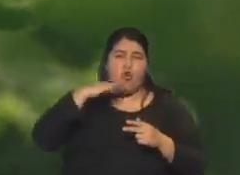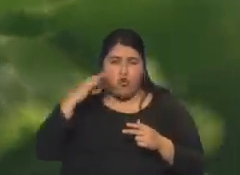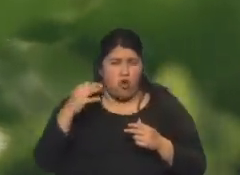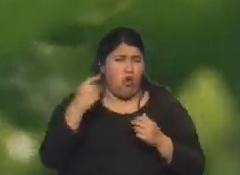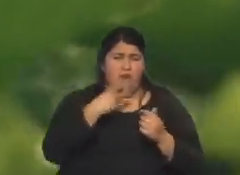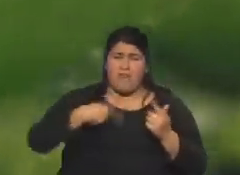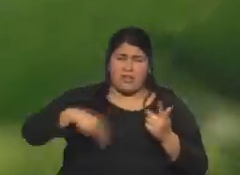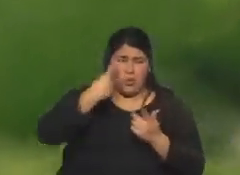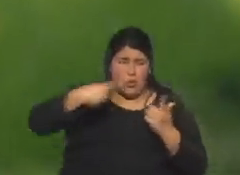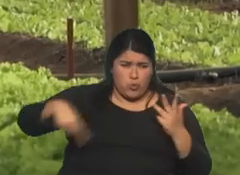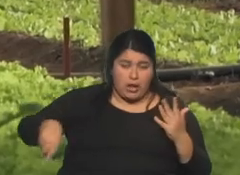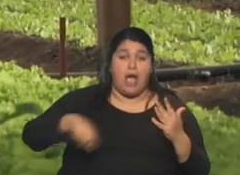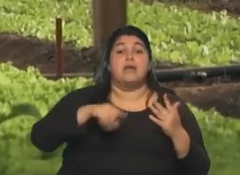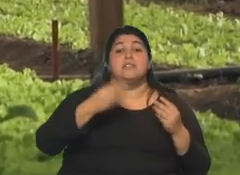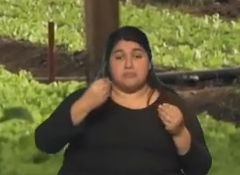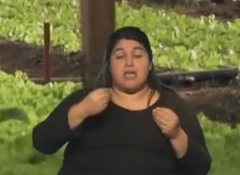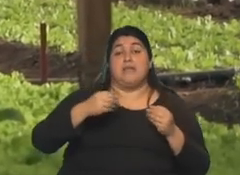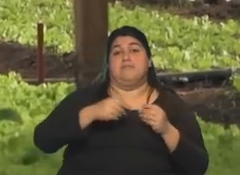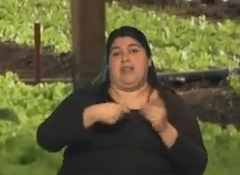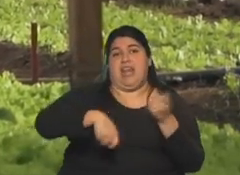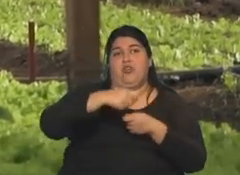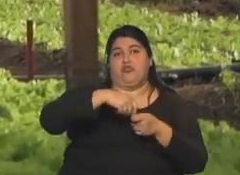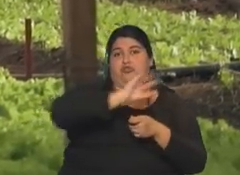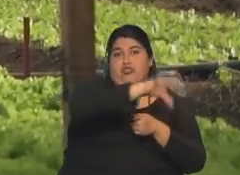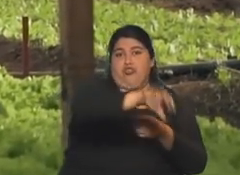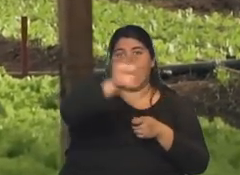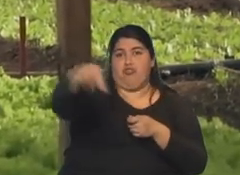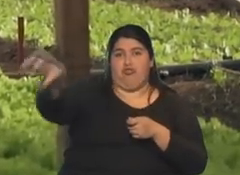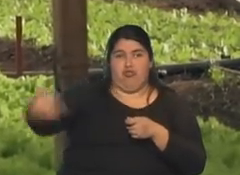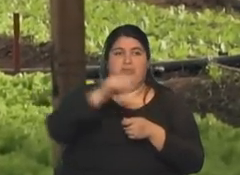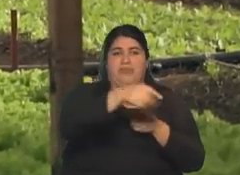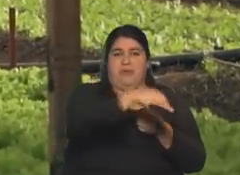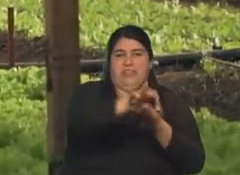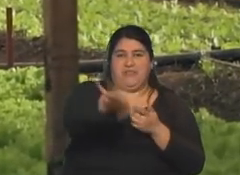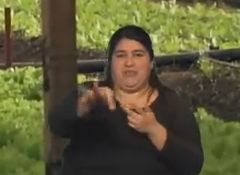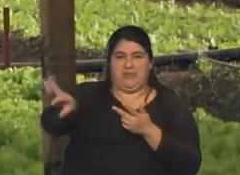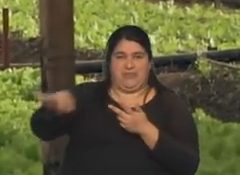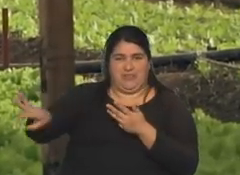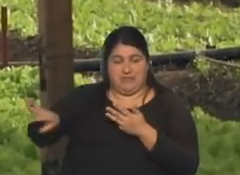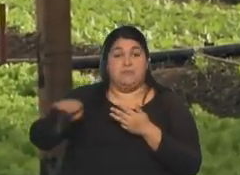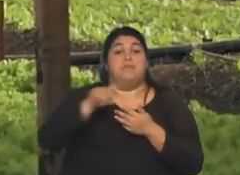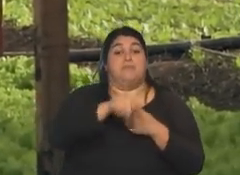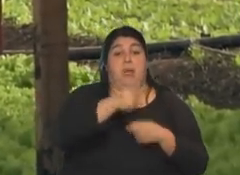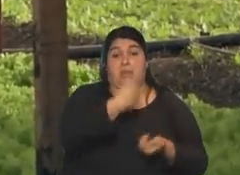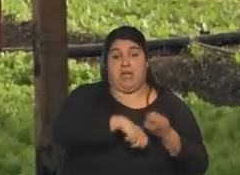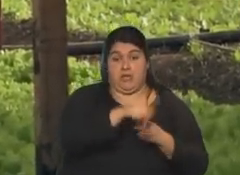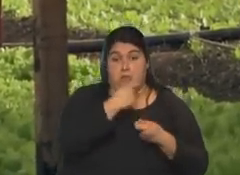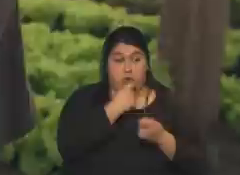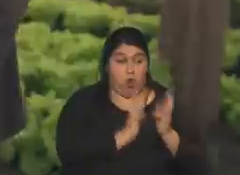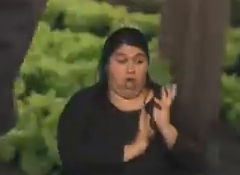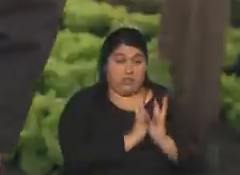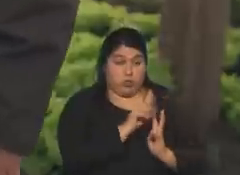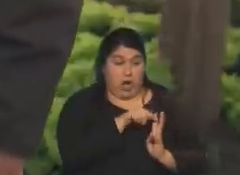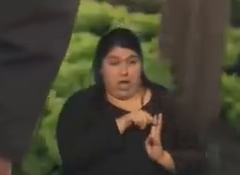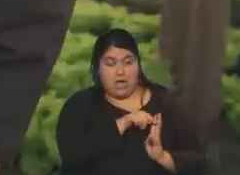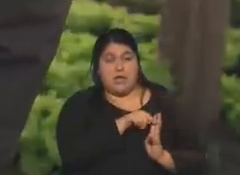verduras y se le vende a las verdulerías con precio regulado. Cuando la mercadería esta, por ejemplo, cuando esta lechuga que estamos viendo